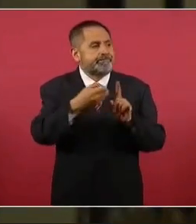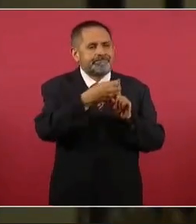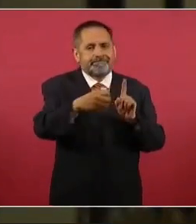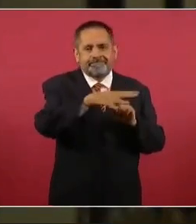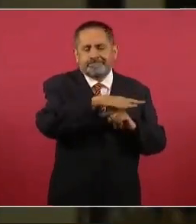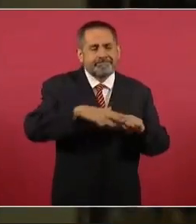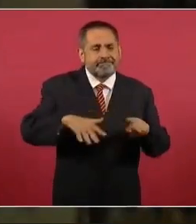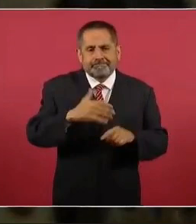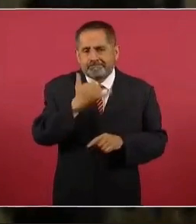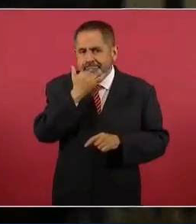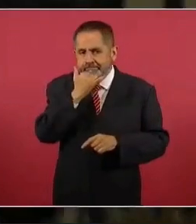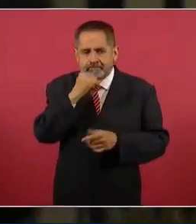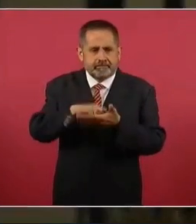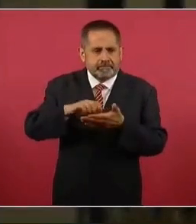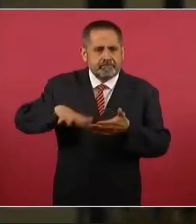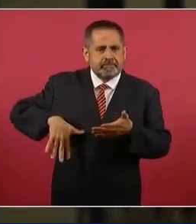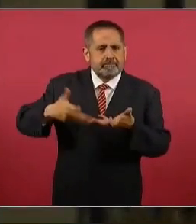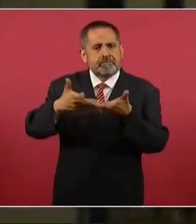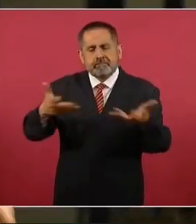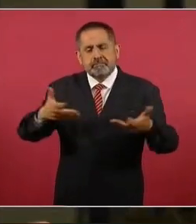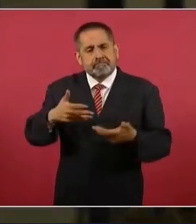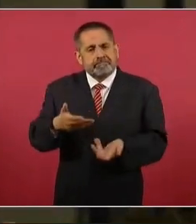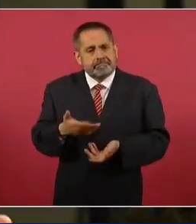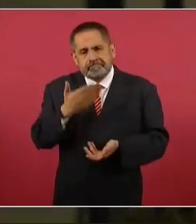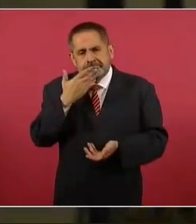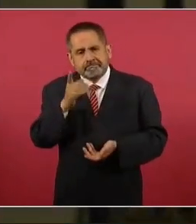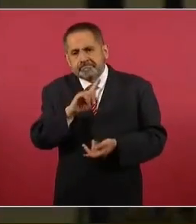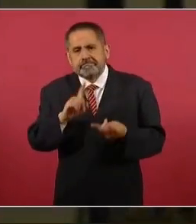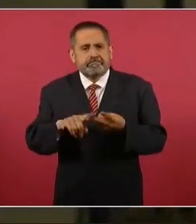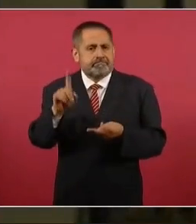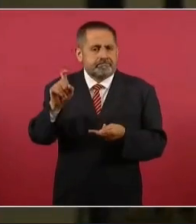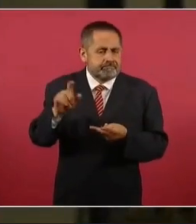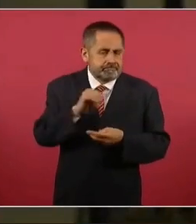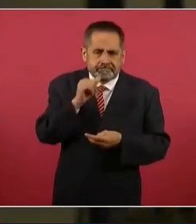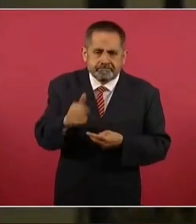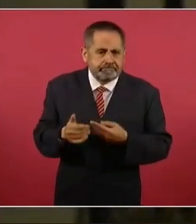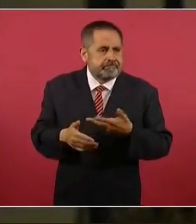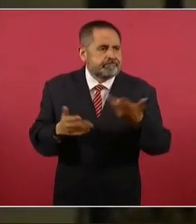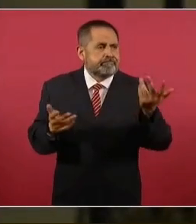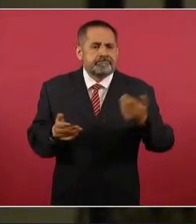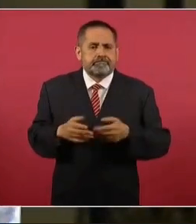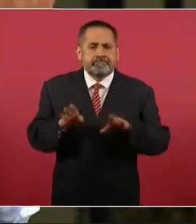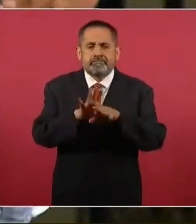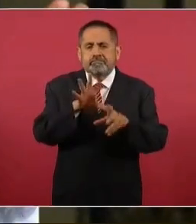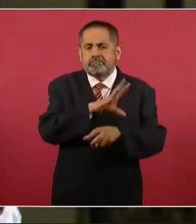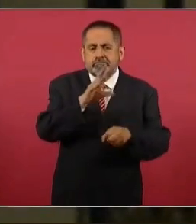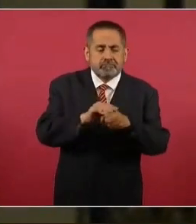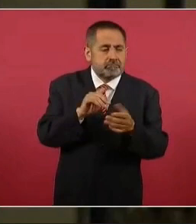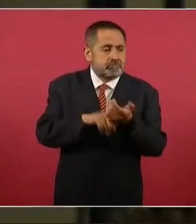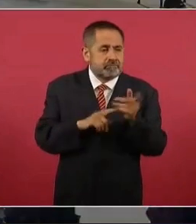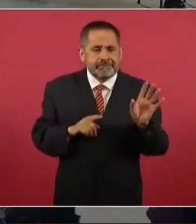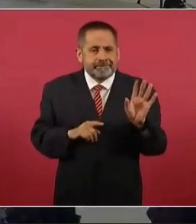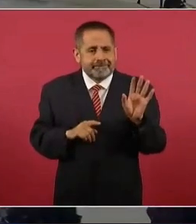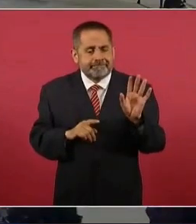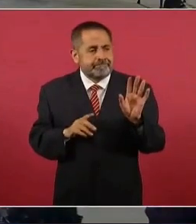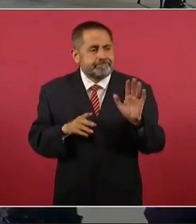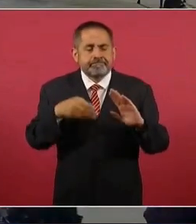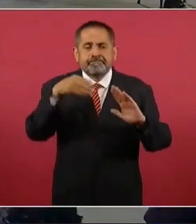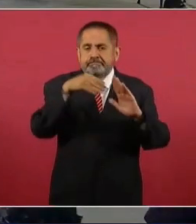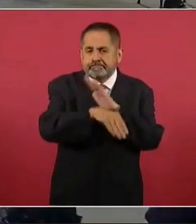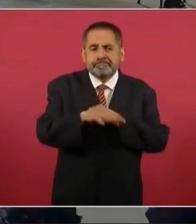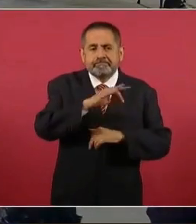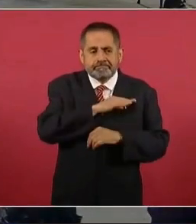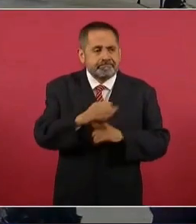muy endeble. La tierra, como le acabo de decir, el tema del agua, la infraestructura está prendida de alfileres, la